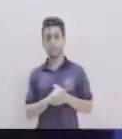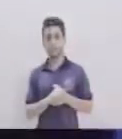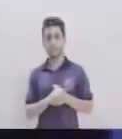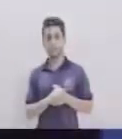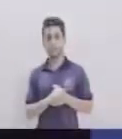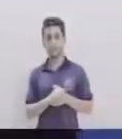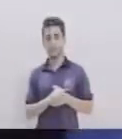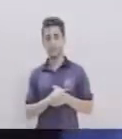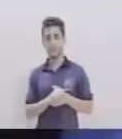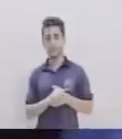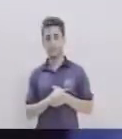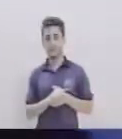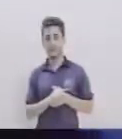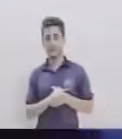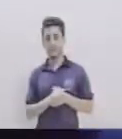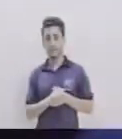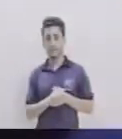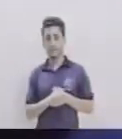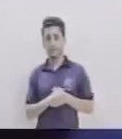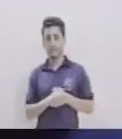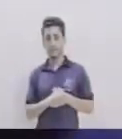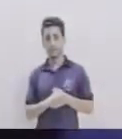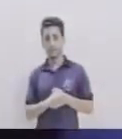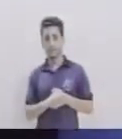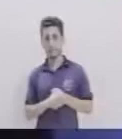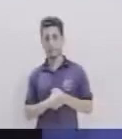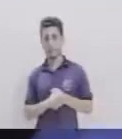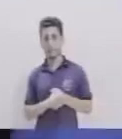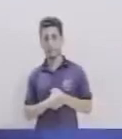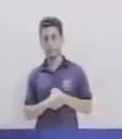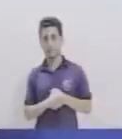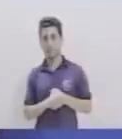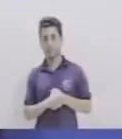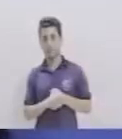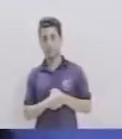Mantengo el movimiento Muy bien